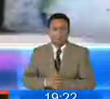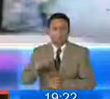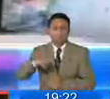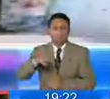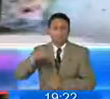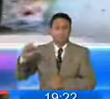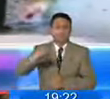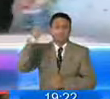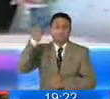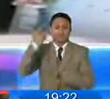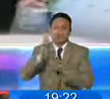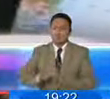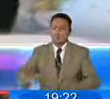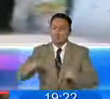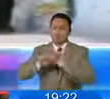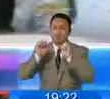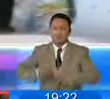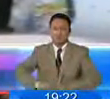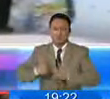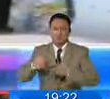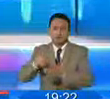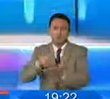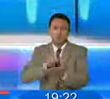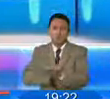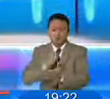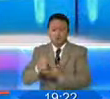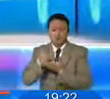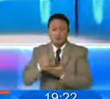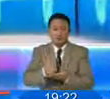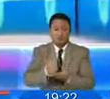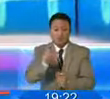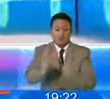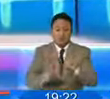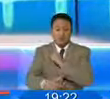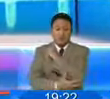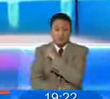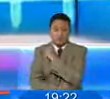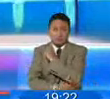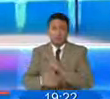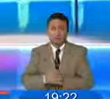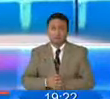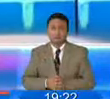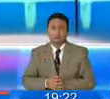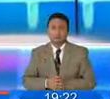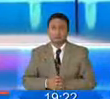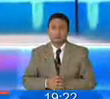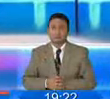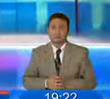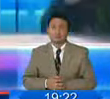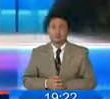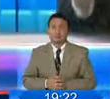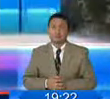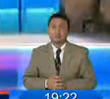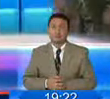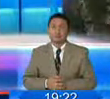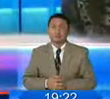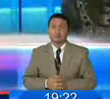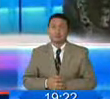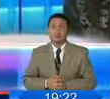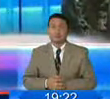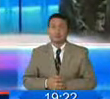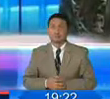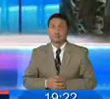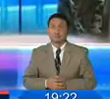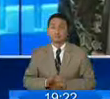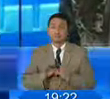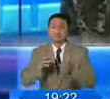triunfo es fundamental para continuar aplicando los proyectos a favor de los sectores menos favorecidos, asegura la actual presidenta de la Asamblea. Llamar a los